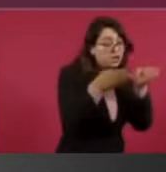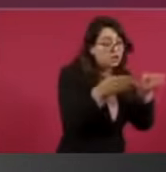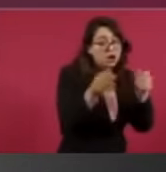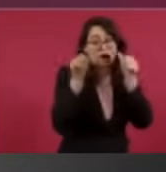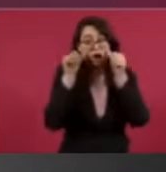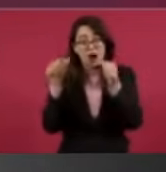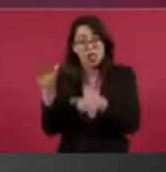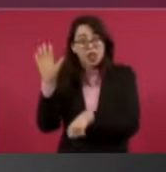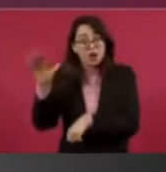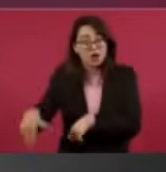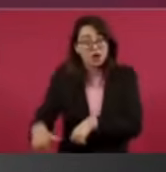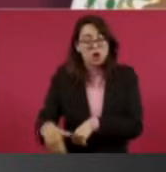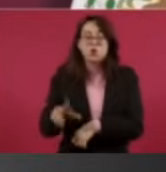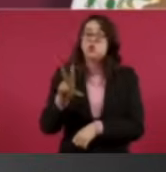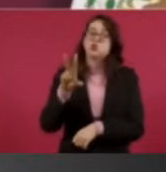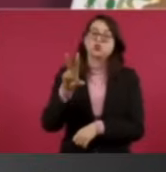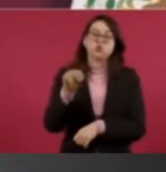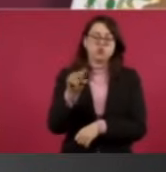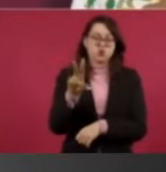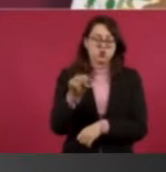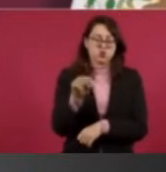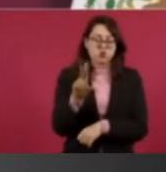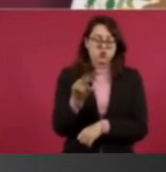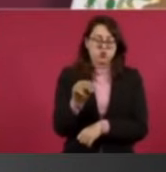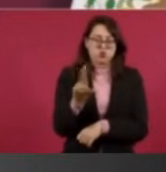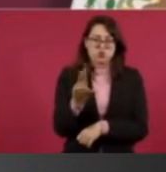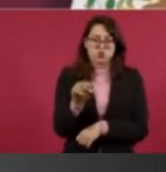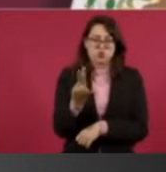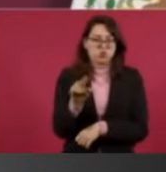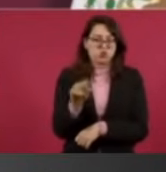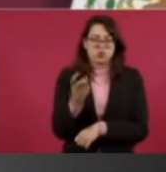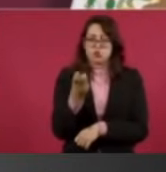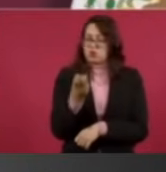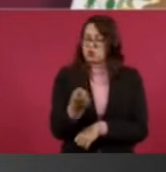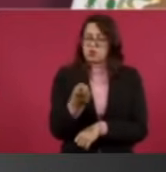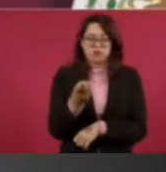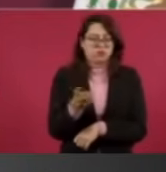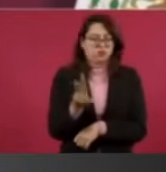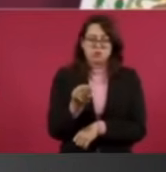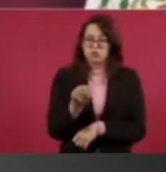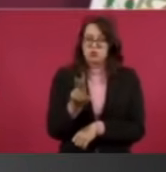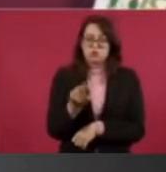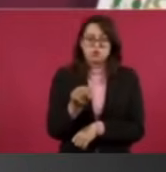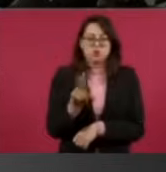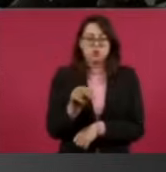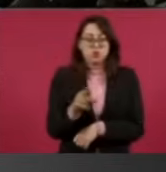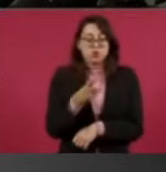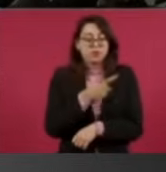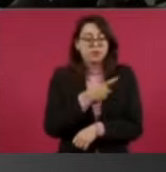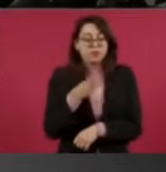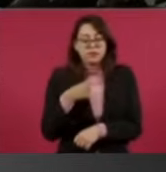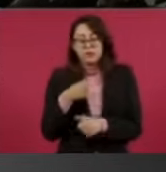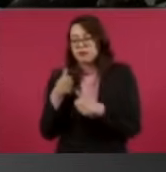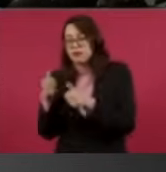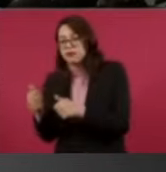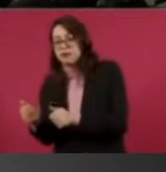mucho, para no ser tan categóricos, sin el trabajo.